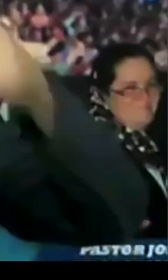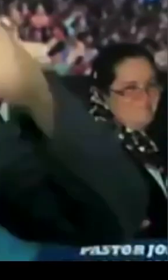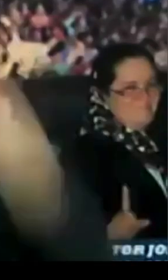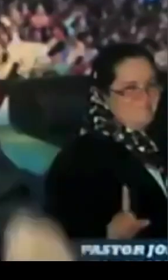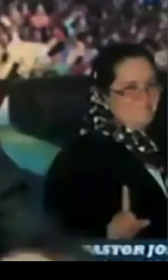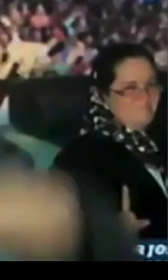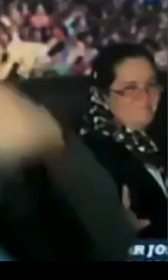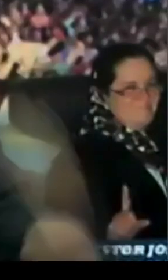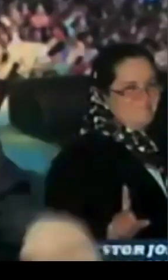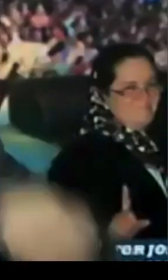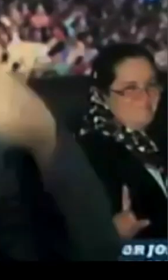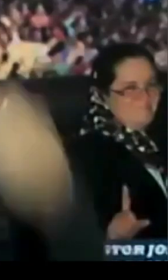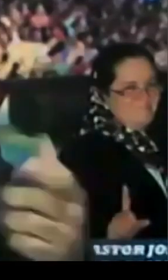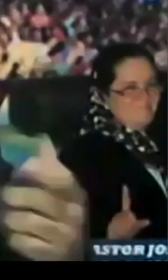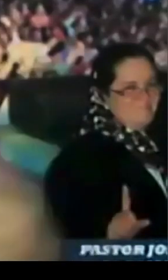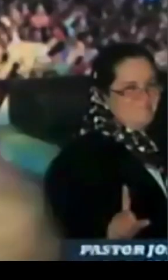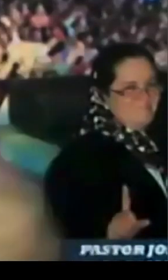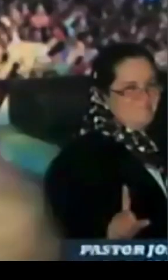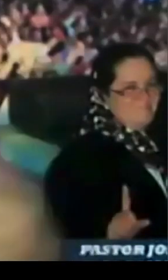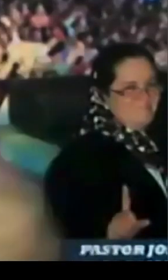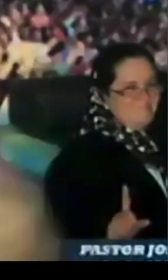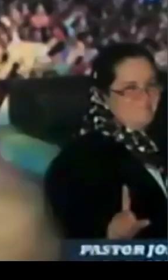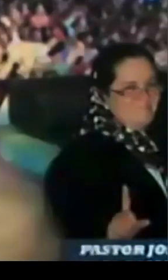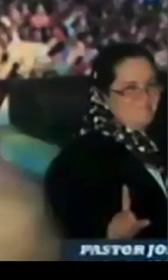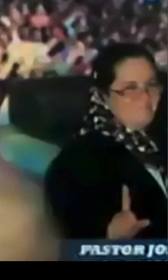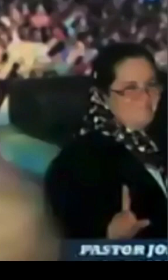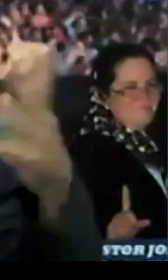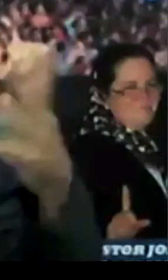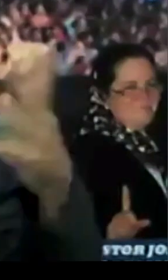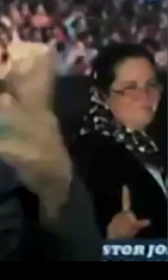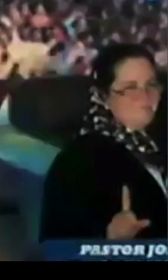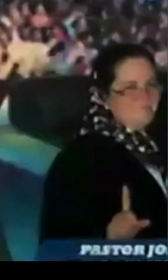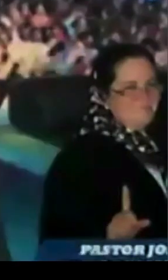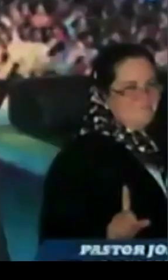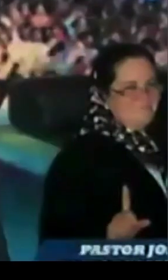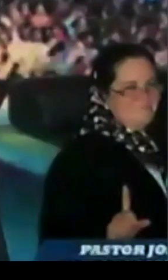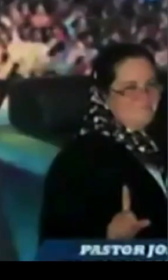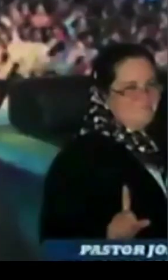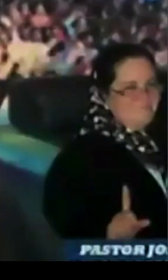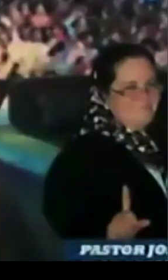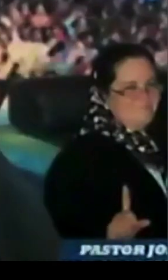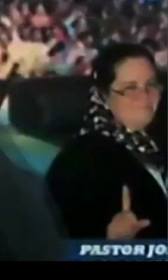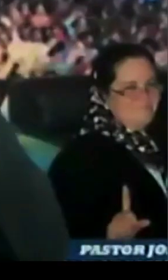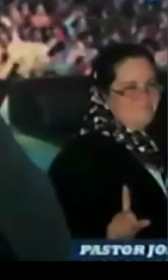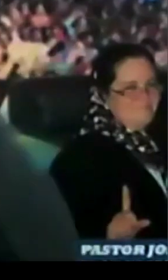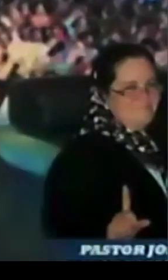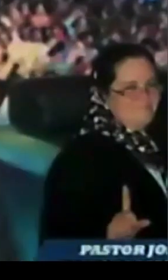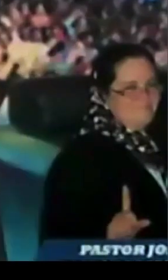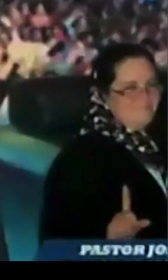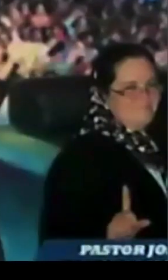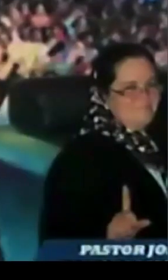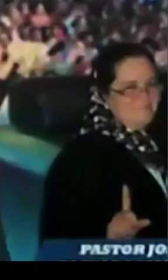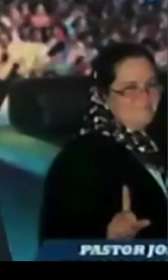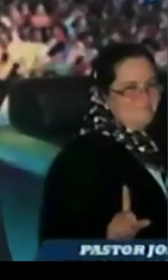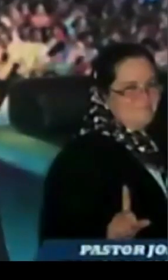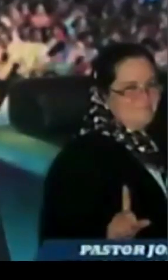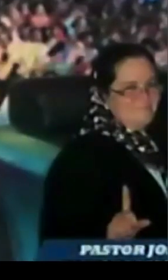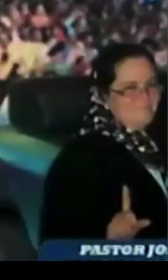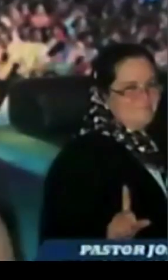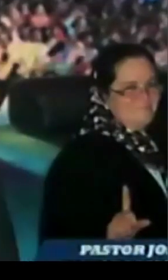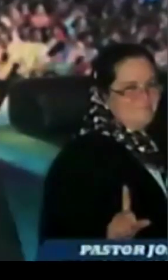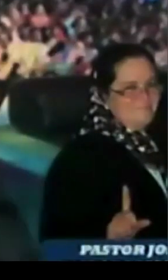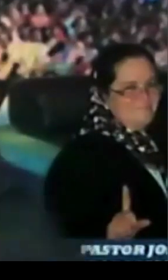esforzado valiente diligente prádo las almas al ese es un verdadero evangelista